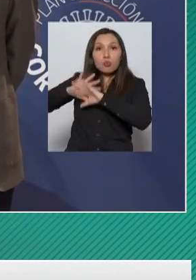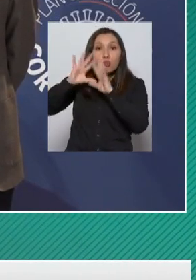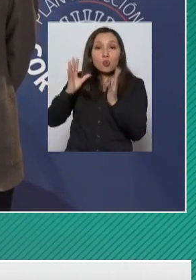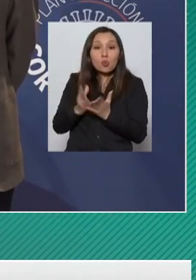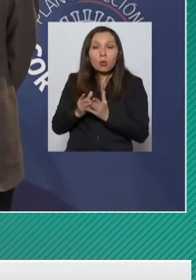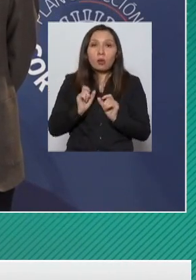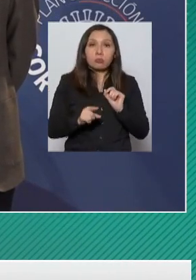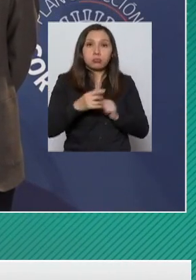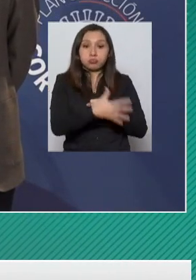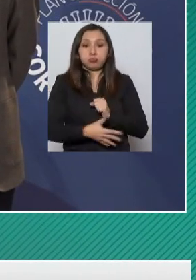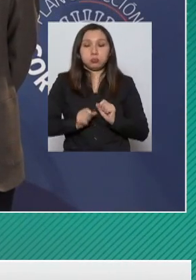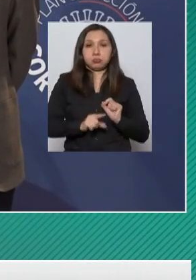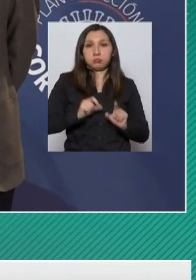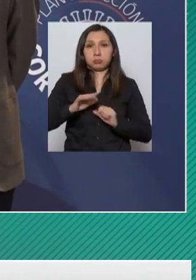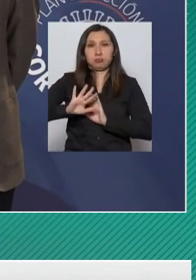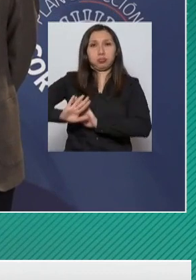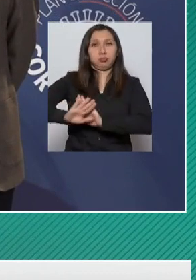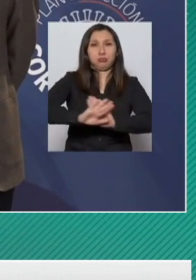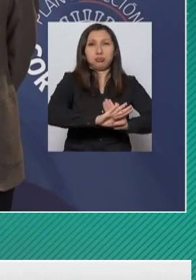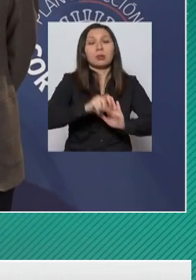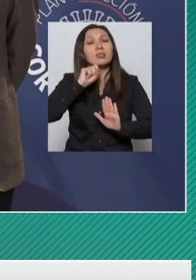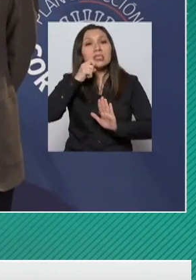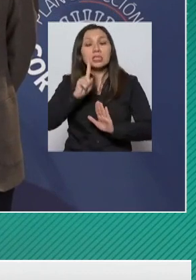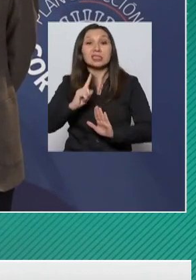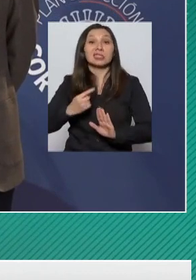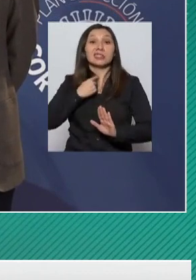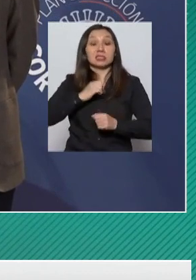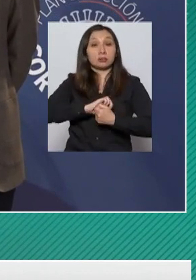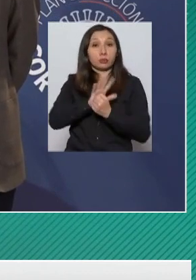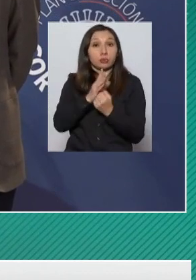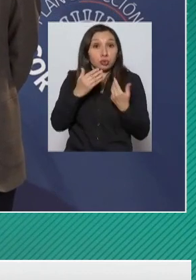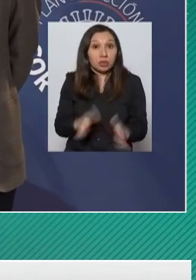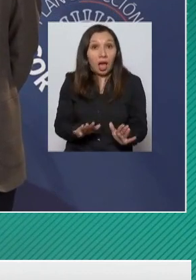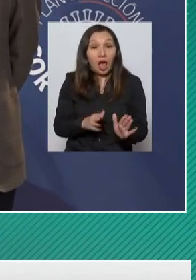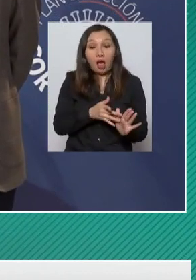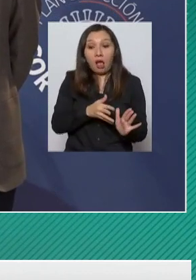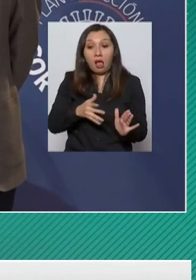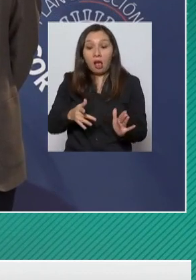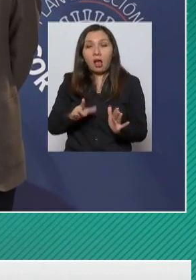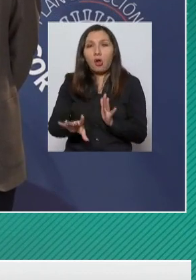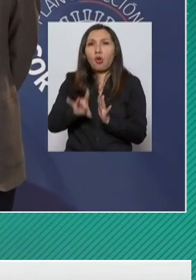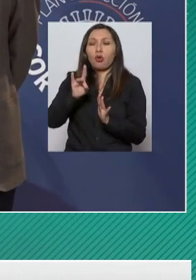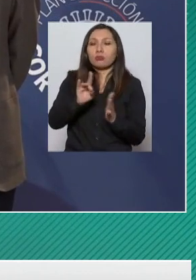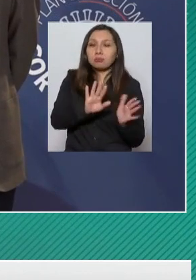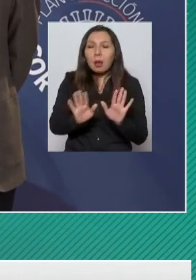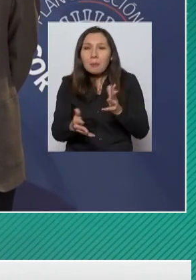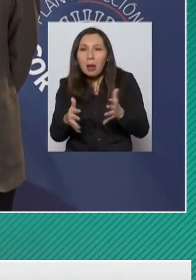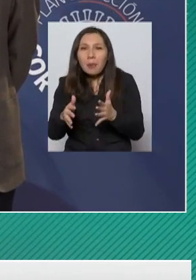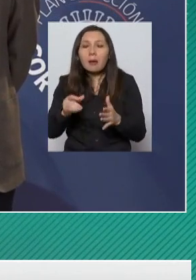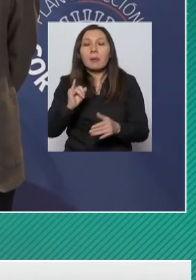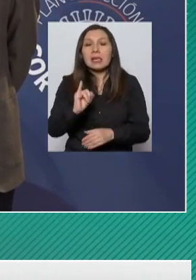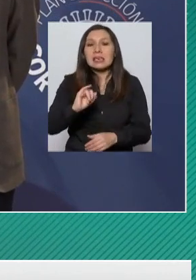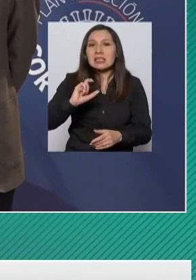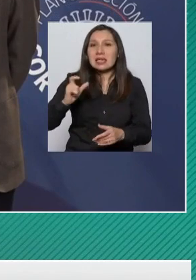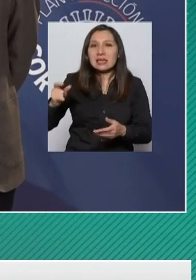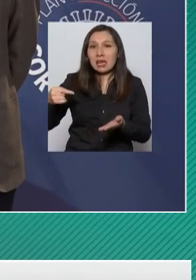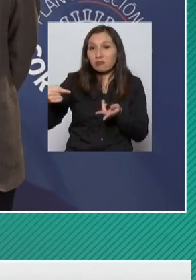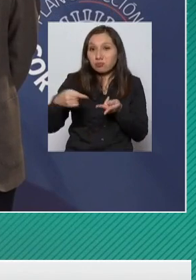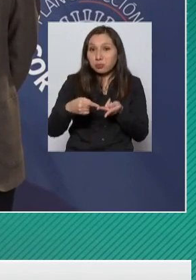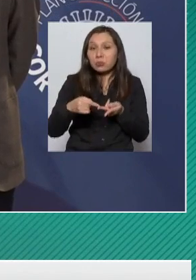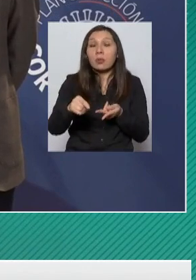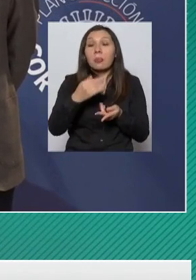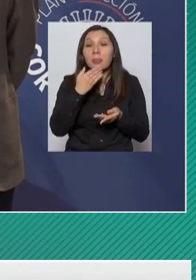y los anticuerpos que han desarrollado quienes la han sufrido o quienes han sido detectados por inmunoglobulina g y